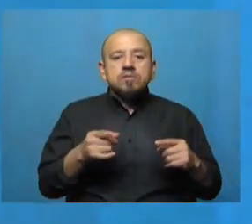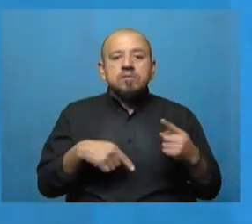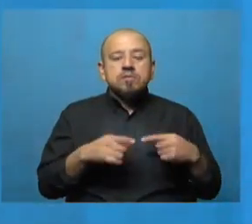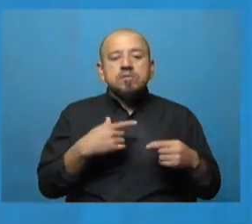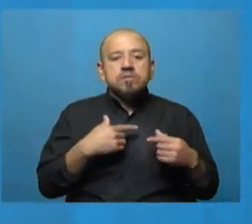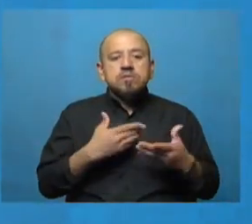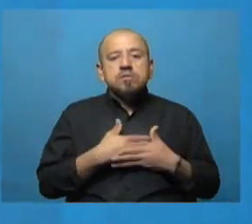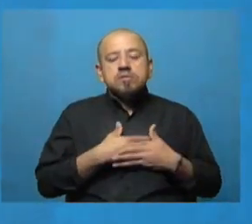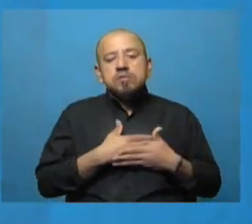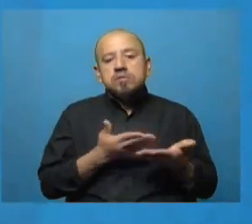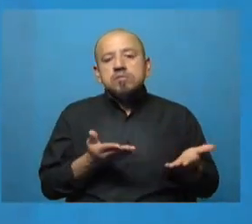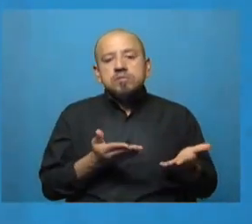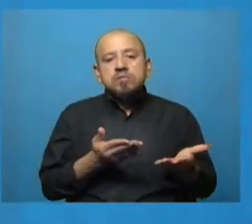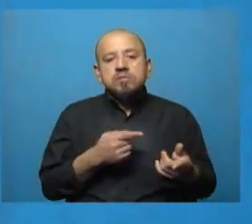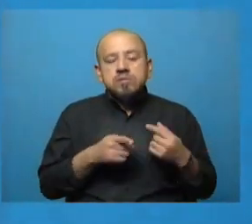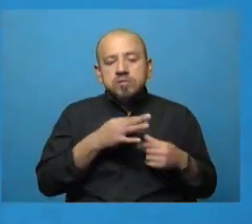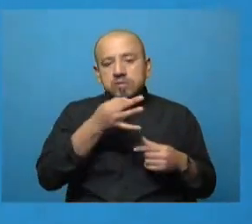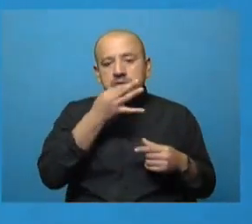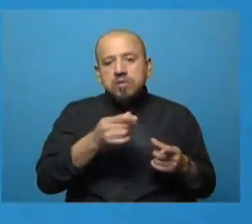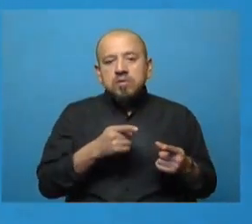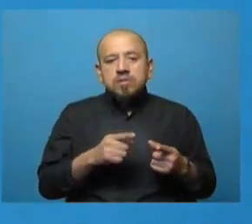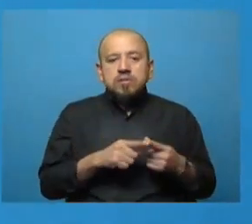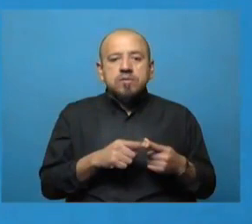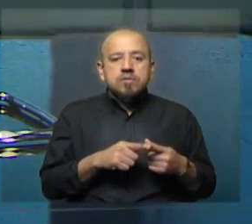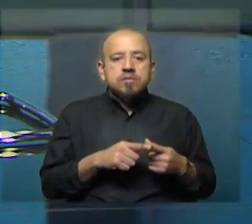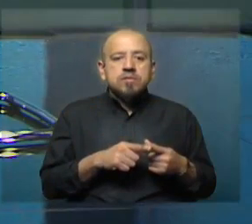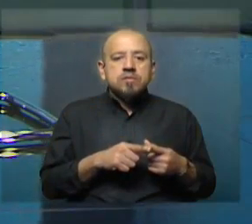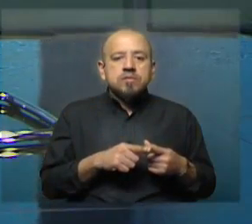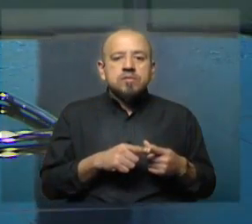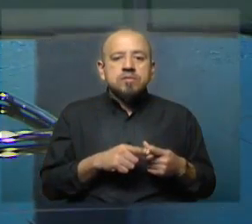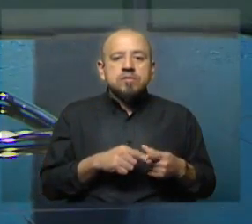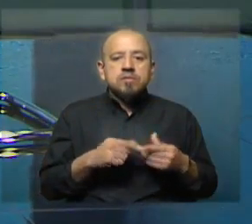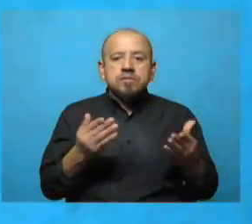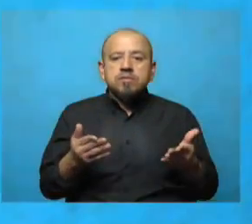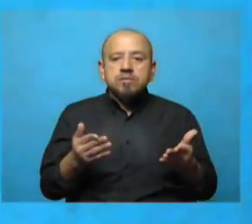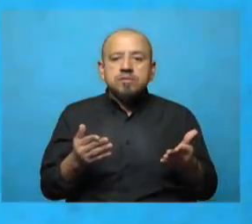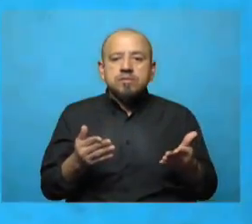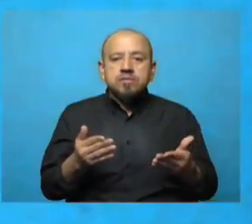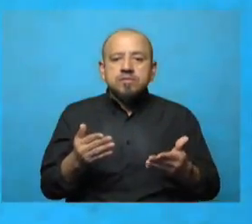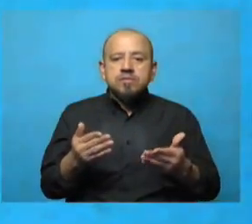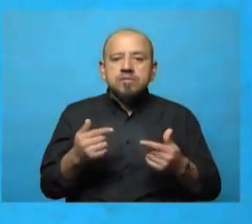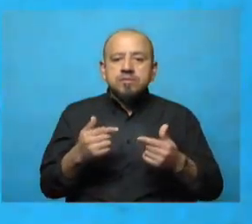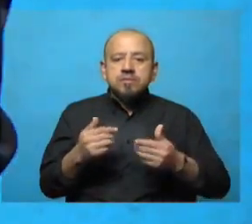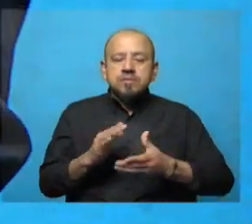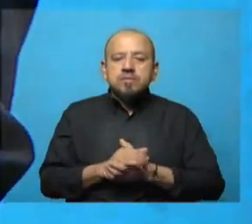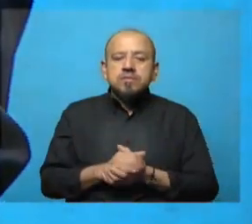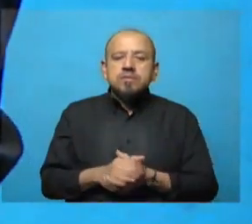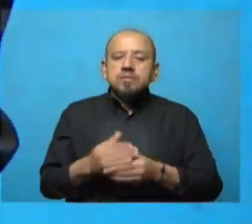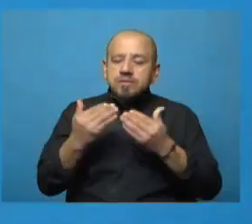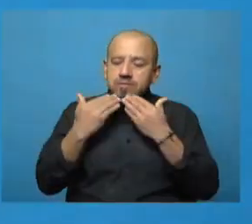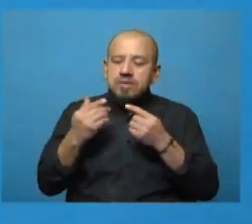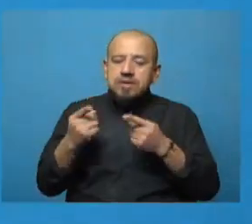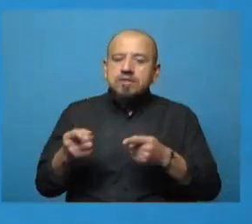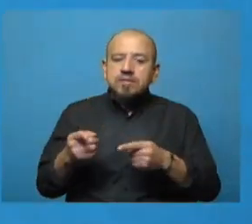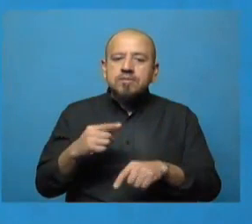el alimento para mi alma así la definería con esa definición cerramos la entrevista te parece Gonzalo muy bien Te agradezco